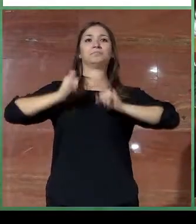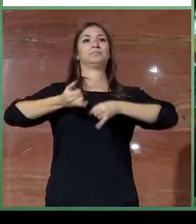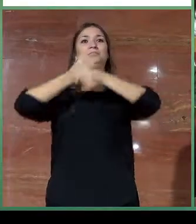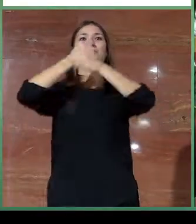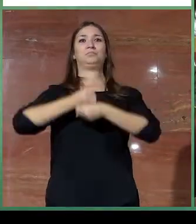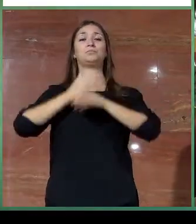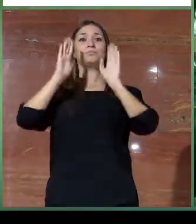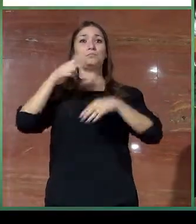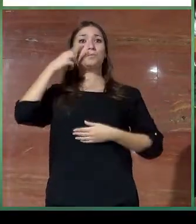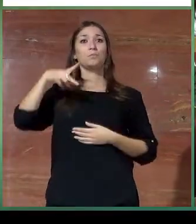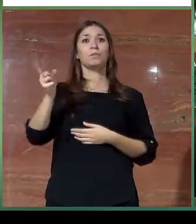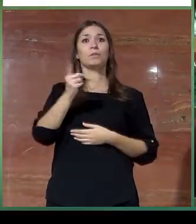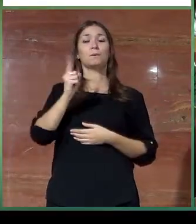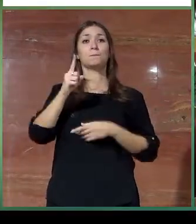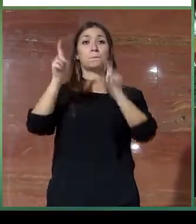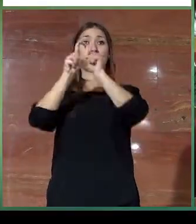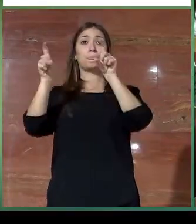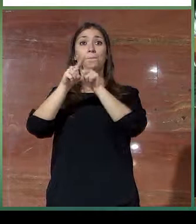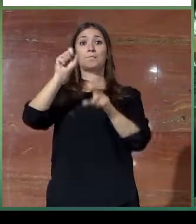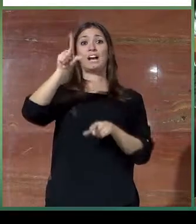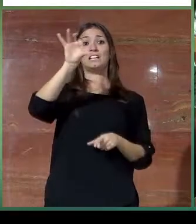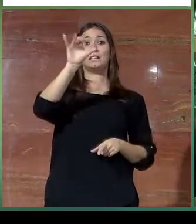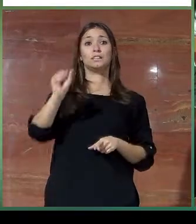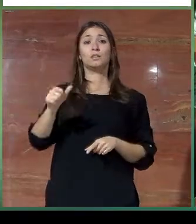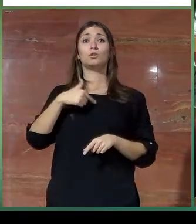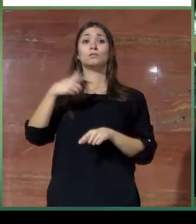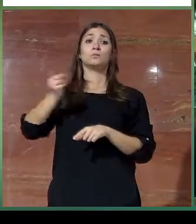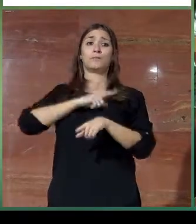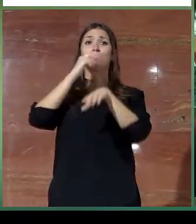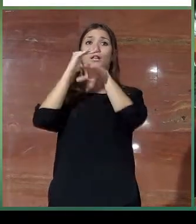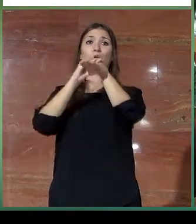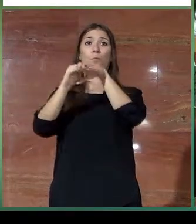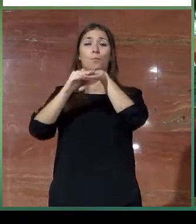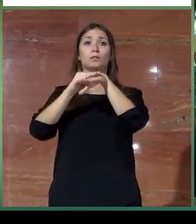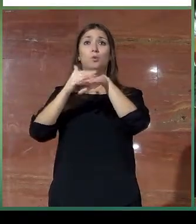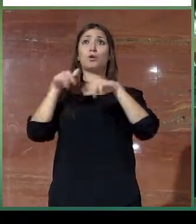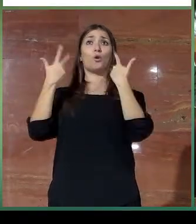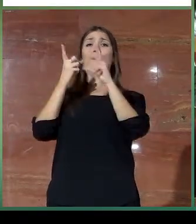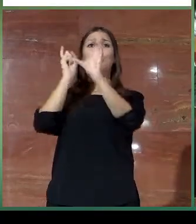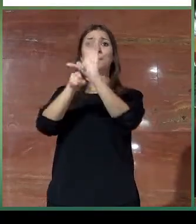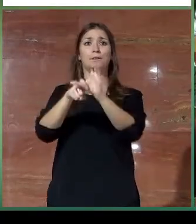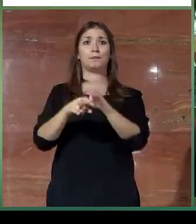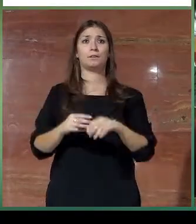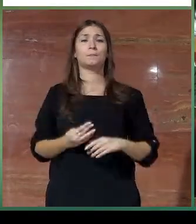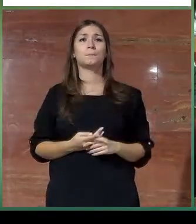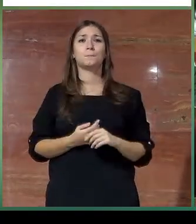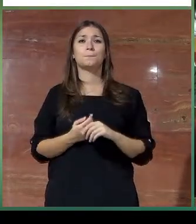las reclamaciones oportunas a la empresa por lo que me pidieron disculpas. Por ese motivo.